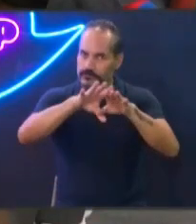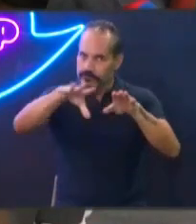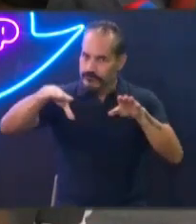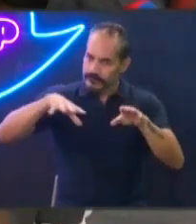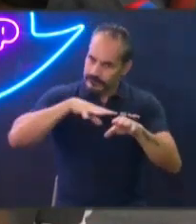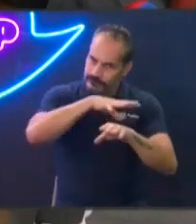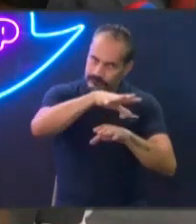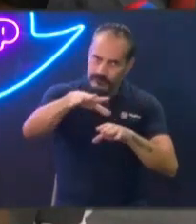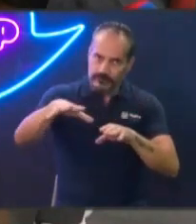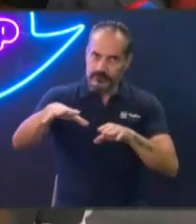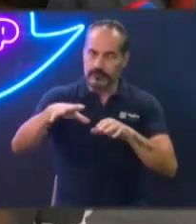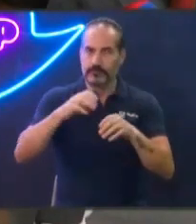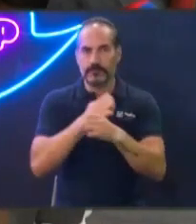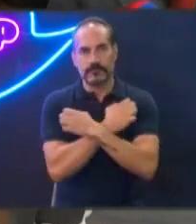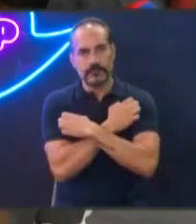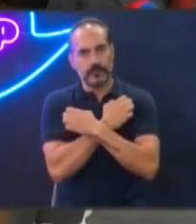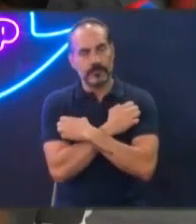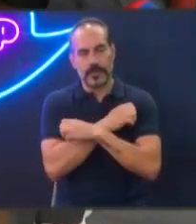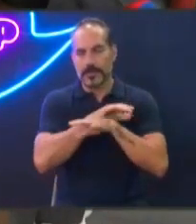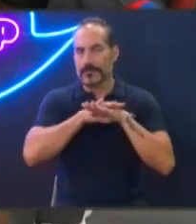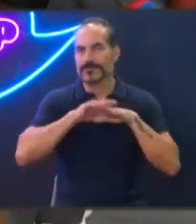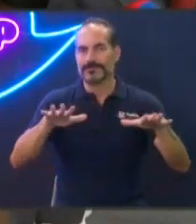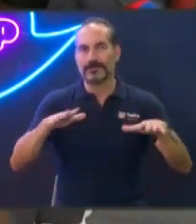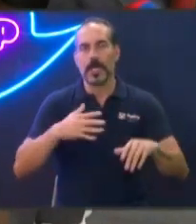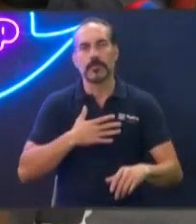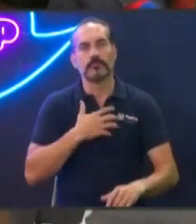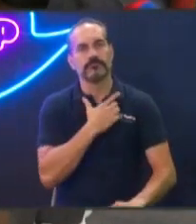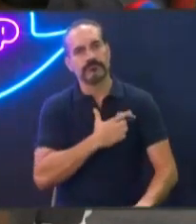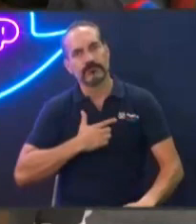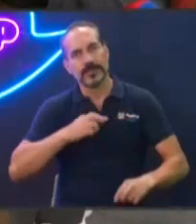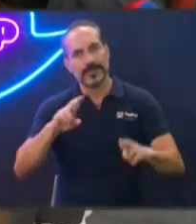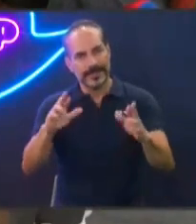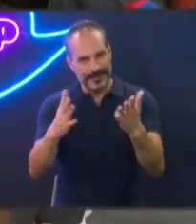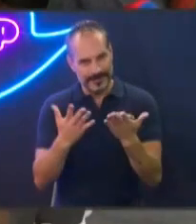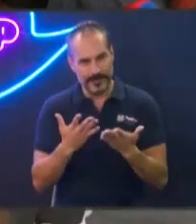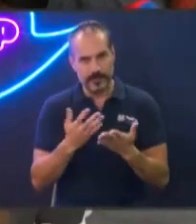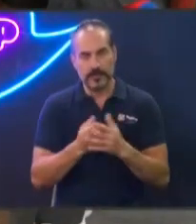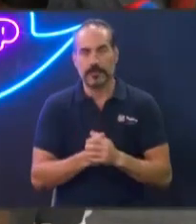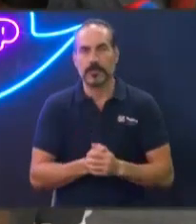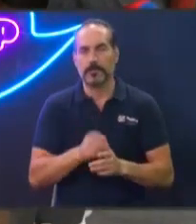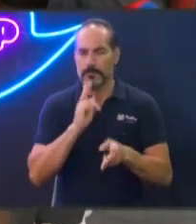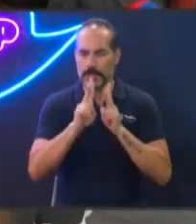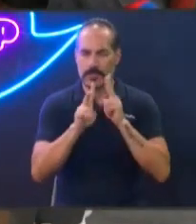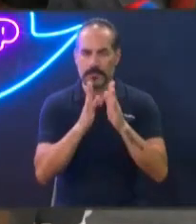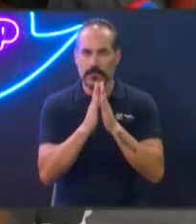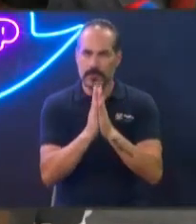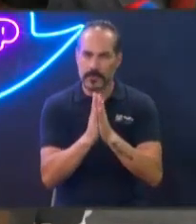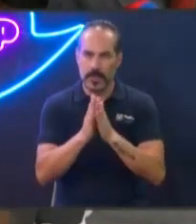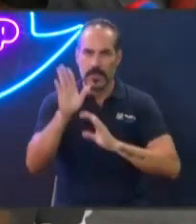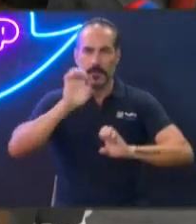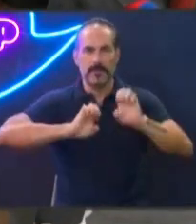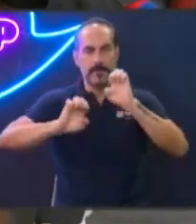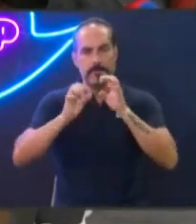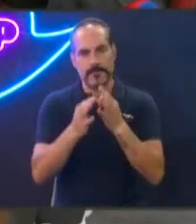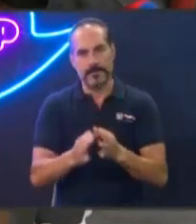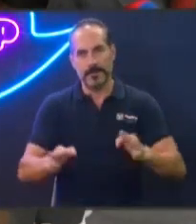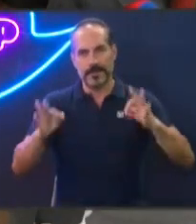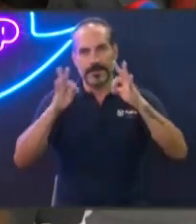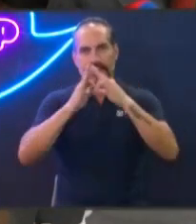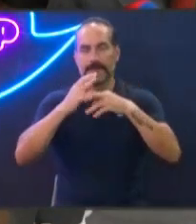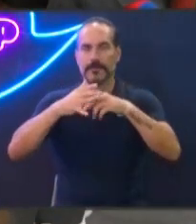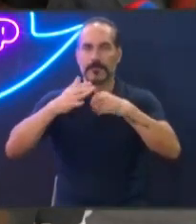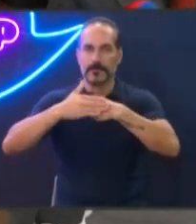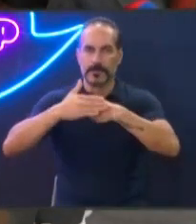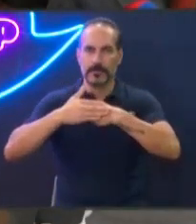diferentes niveles de Educación entonces me da mucho gusto recibirlos y que pues nos platiquen de este evento tan importante y que